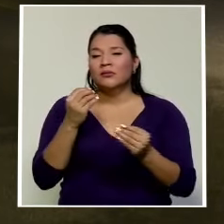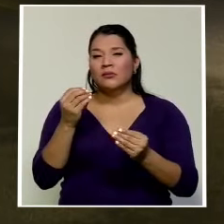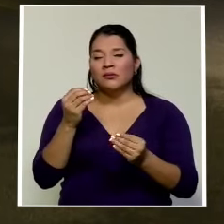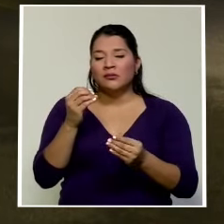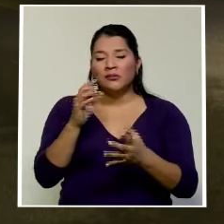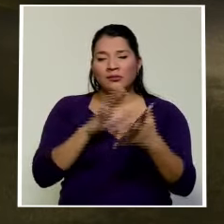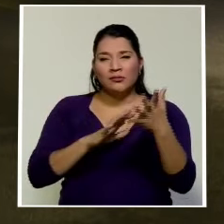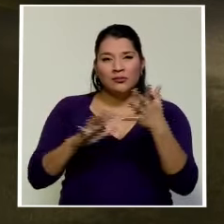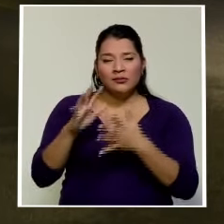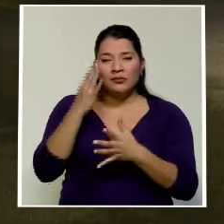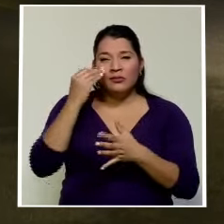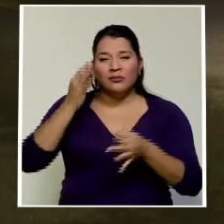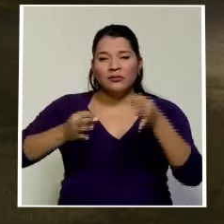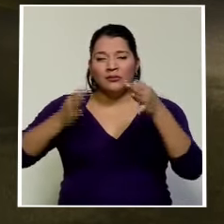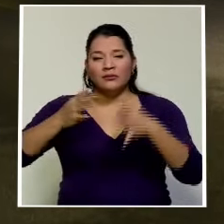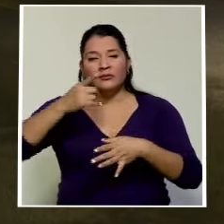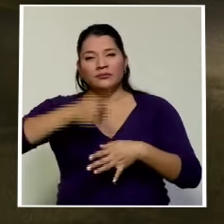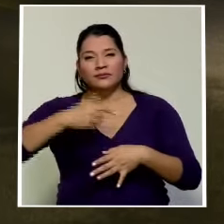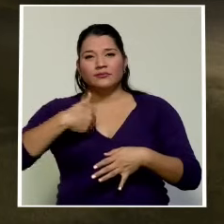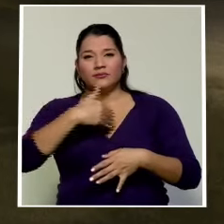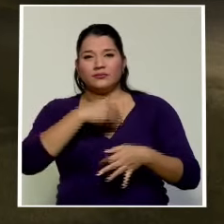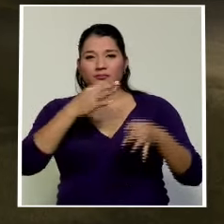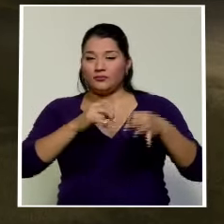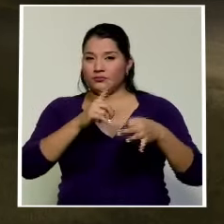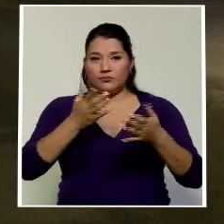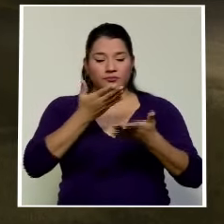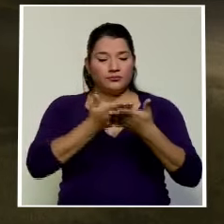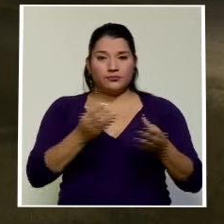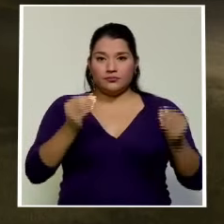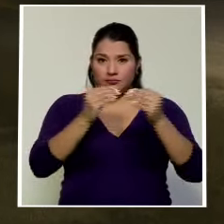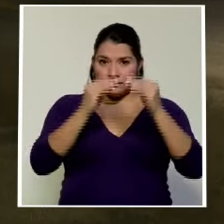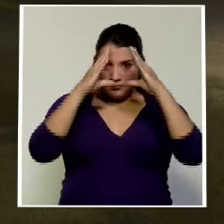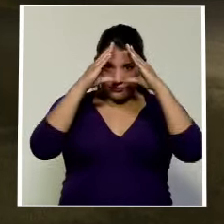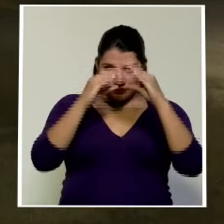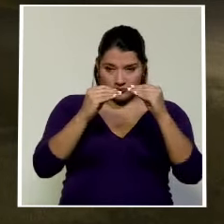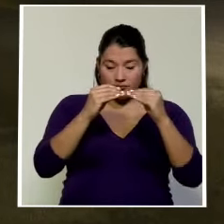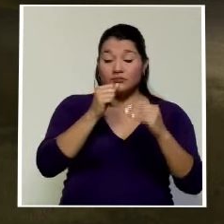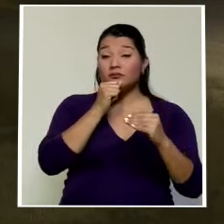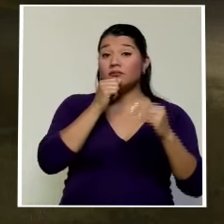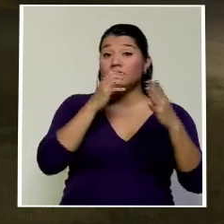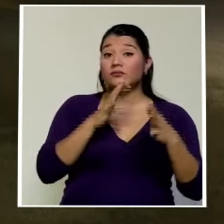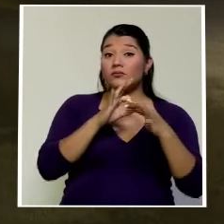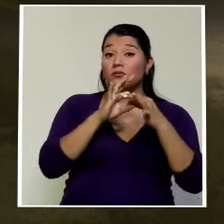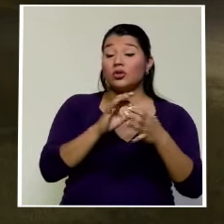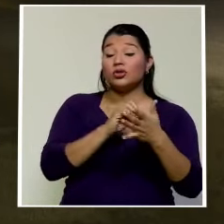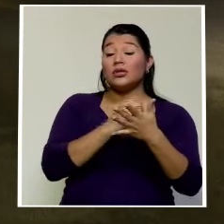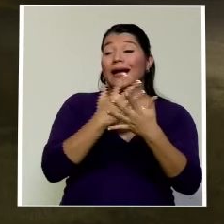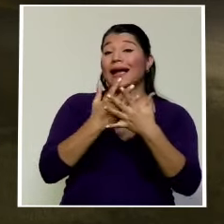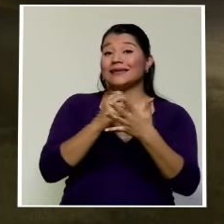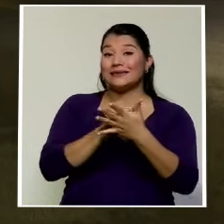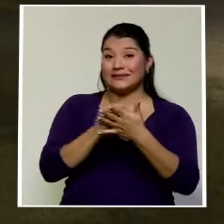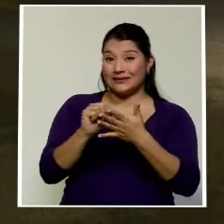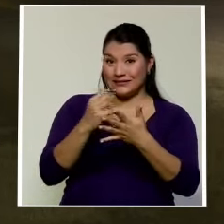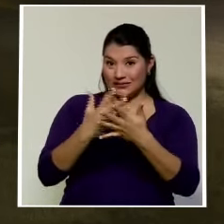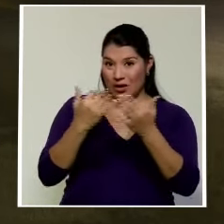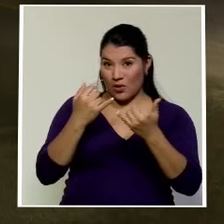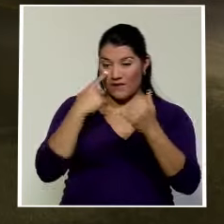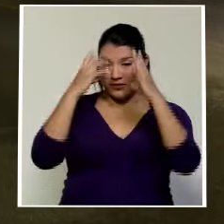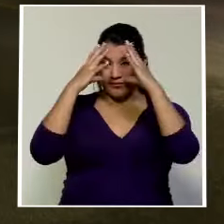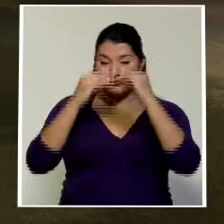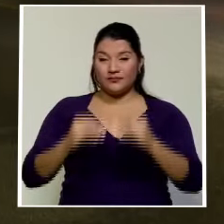pena le ordenaba al Ministerio de Justicia no brindar más información a la prensa sobre la cárcel de San Sebastián. Vamos a ver la información.